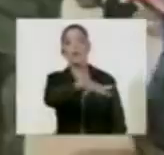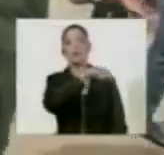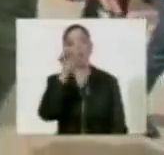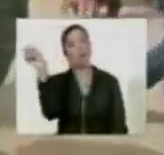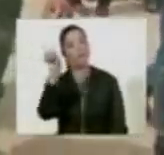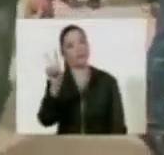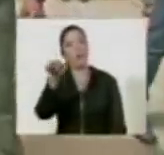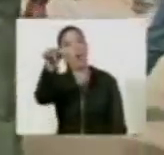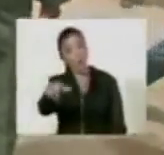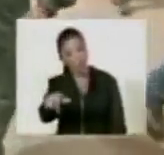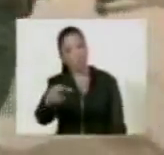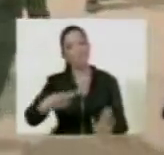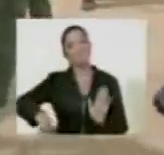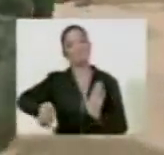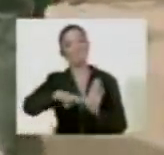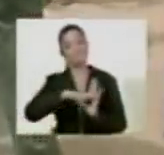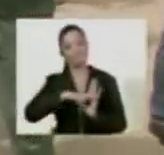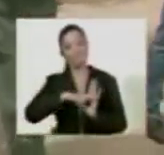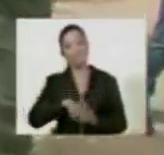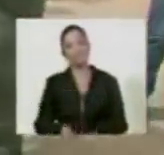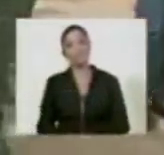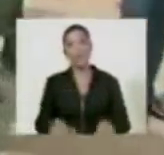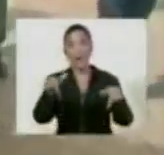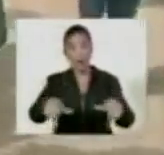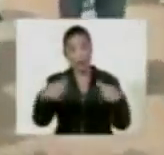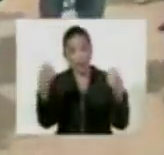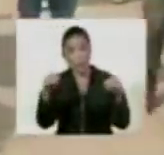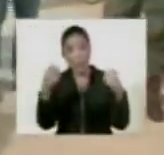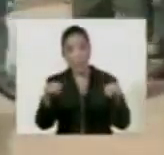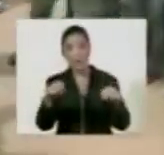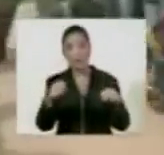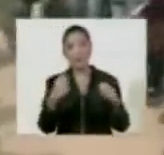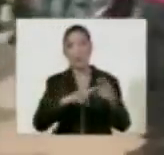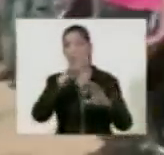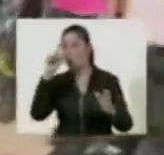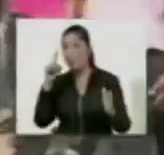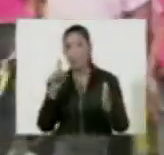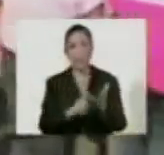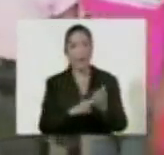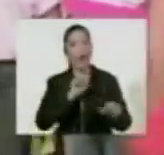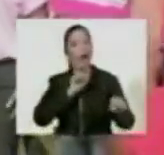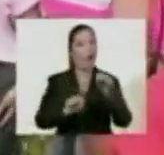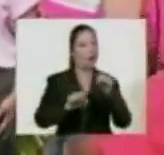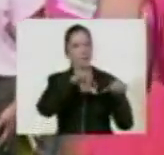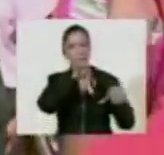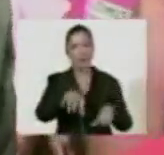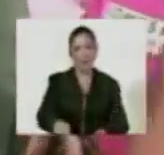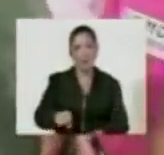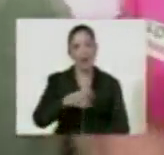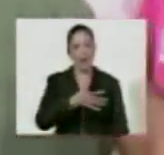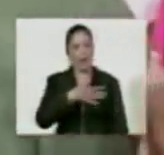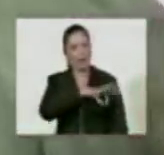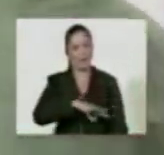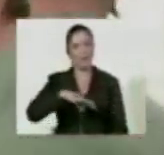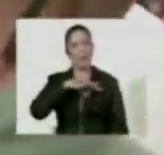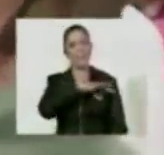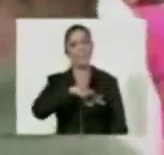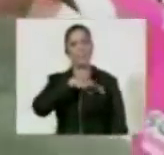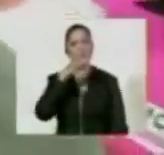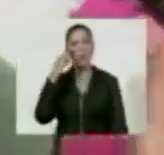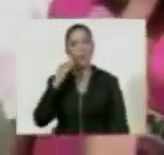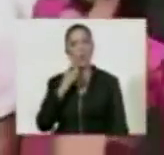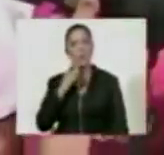hoy ratifica a través de este ejercicio de acción integral antiimperialista que el espíritu de Bolívar, el espíritu